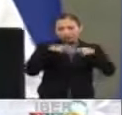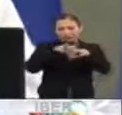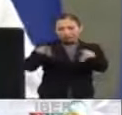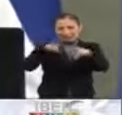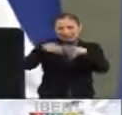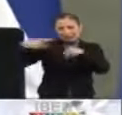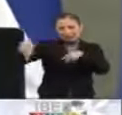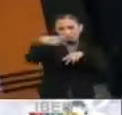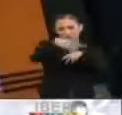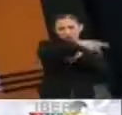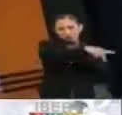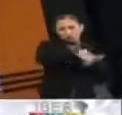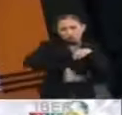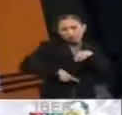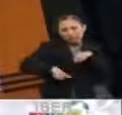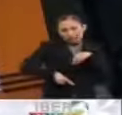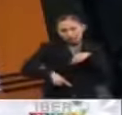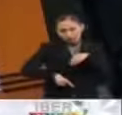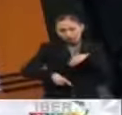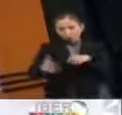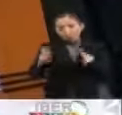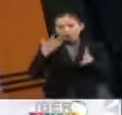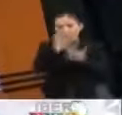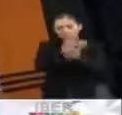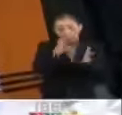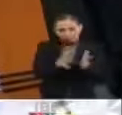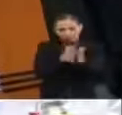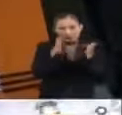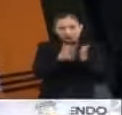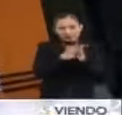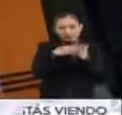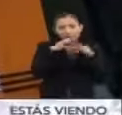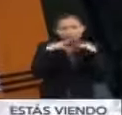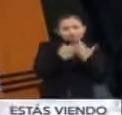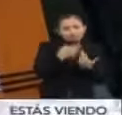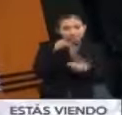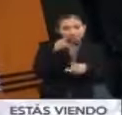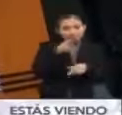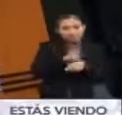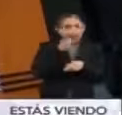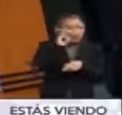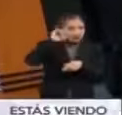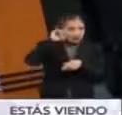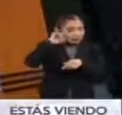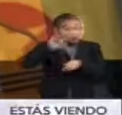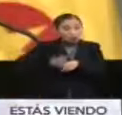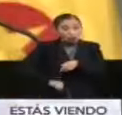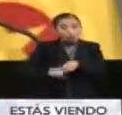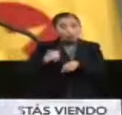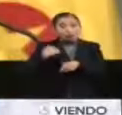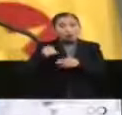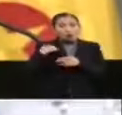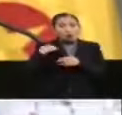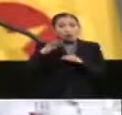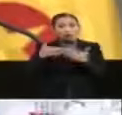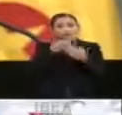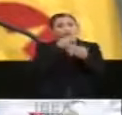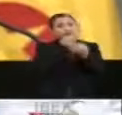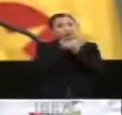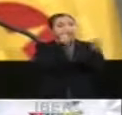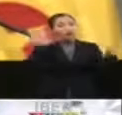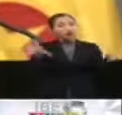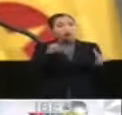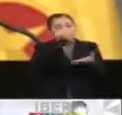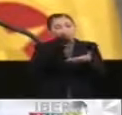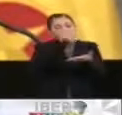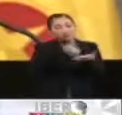de sus respectivos gobiernos participaron en la sesión del día de ayer, y hoy se leyó la declaración